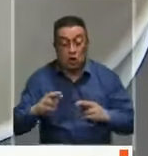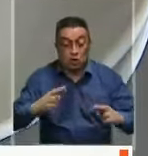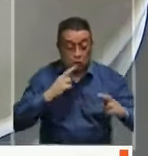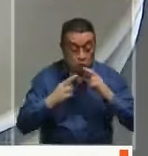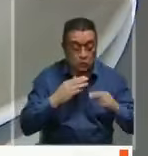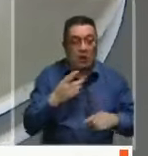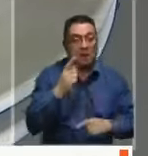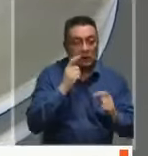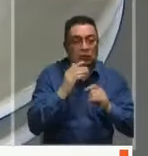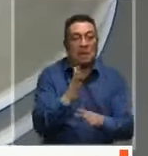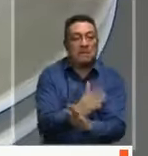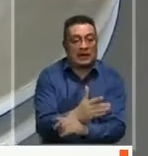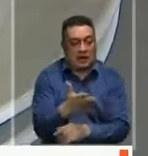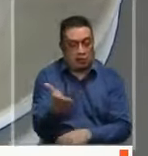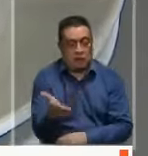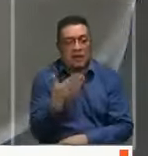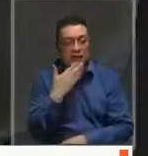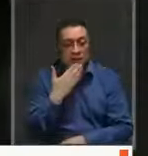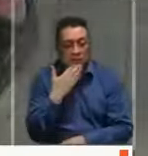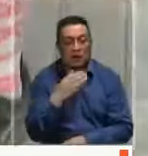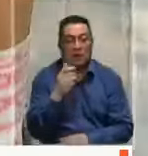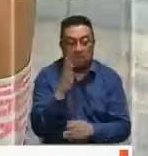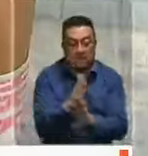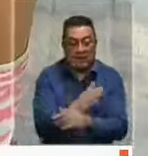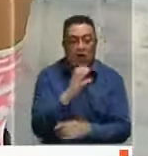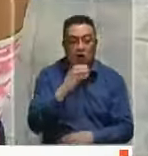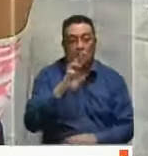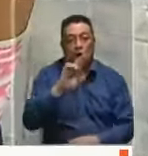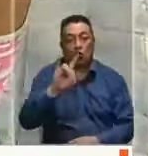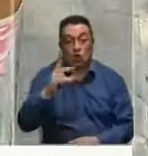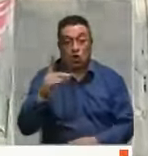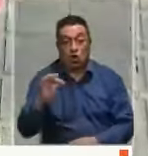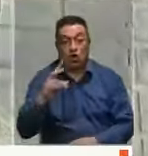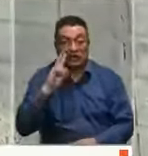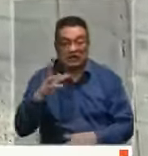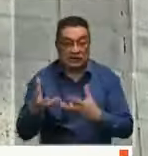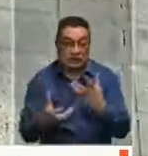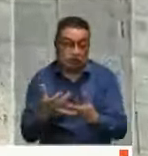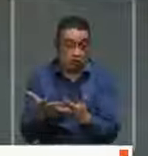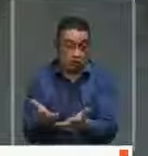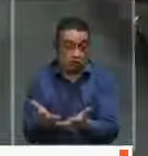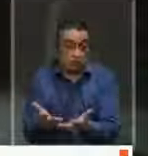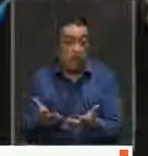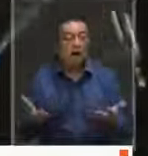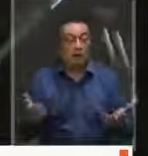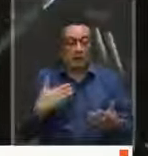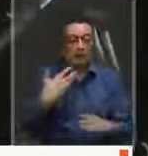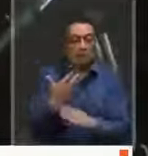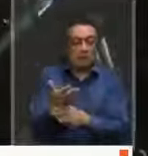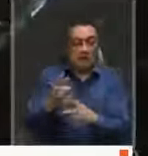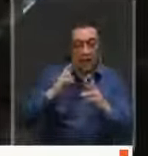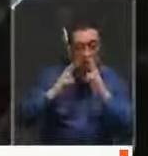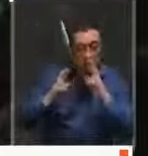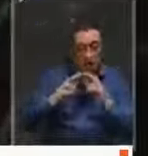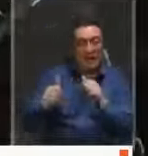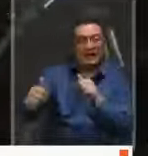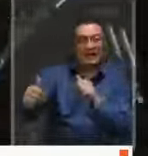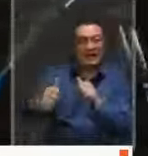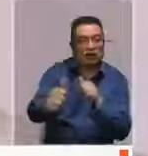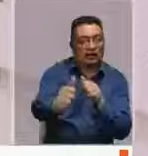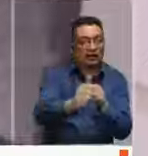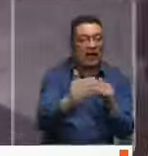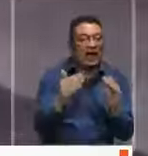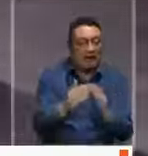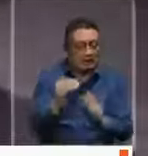todo lo que sea pescado, el sushi tenemos pescado crudo. Resumen y consejos para ustedes. Pedir en restaurantes relativamente cercanos a su